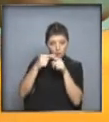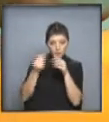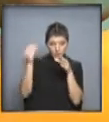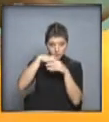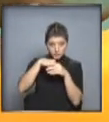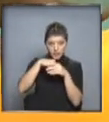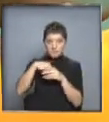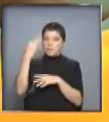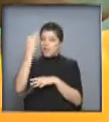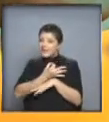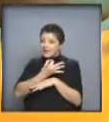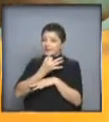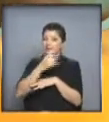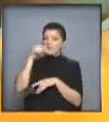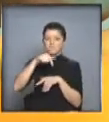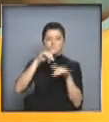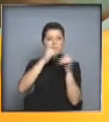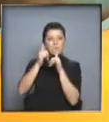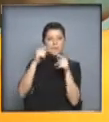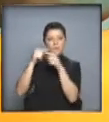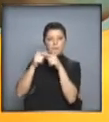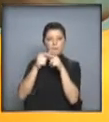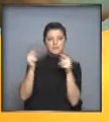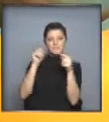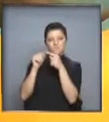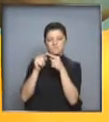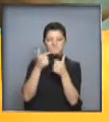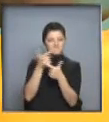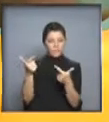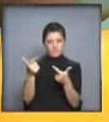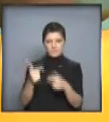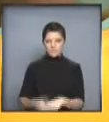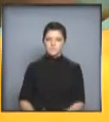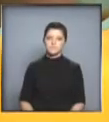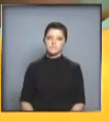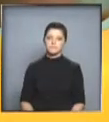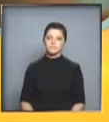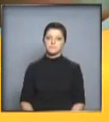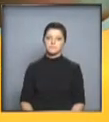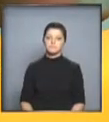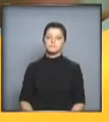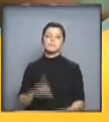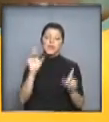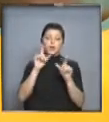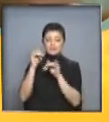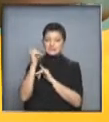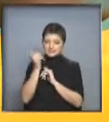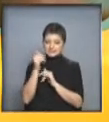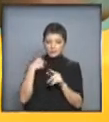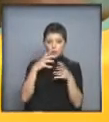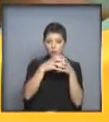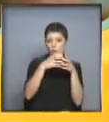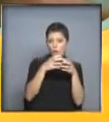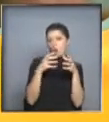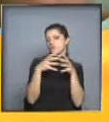problema, Dani, también igual es que vos estás hablando de un... Perdón. Sí, decime, sí, no, Daniela. No, obviamente que no es la gran mayoría